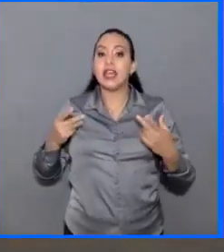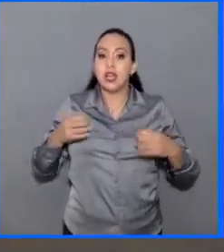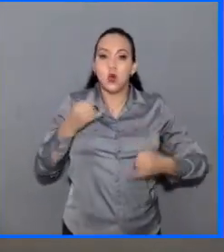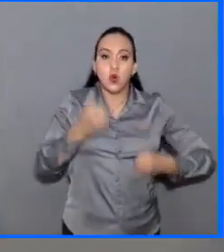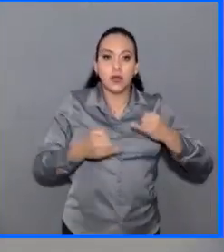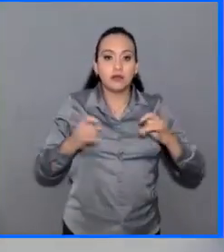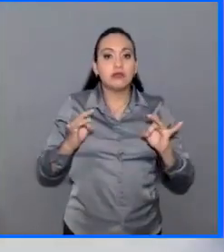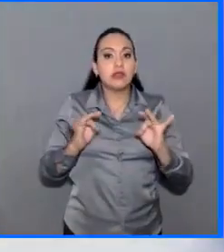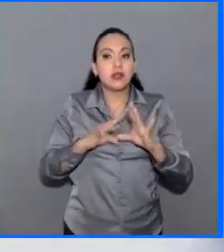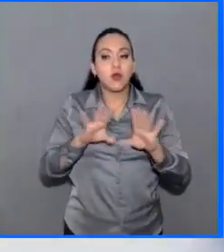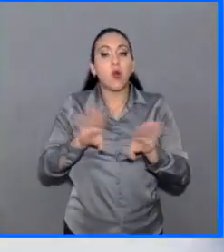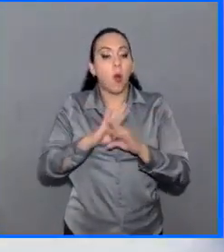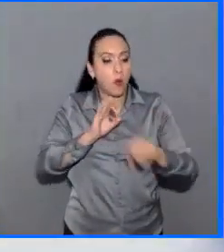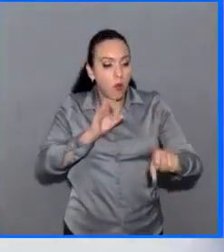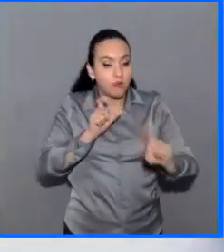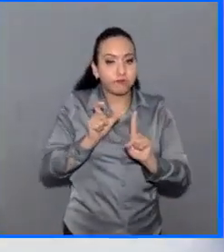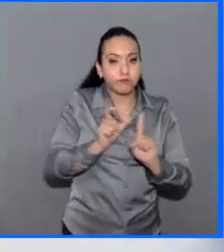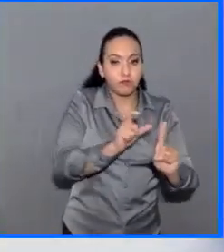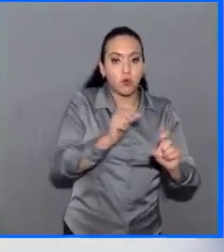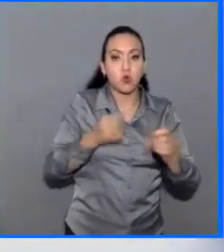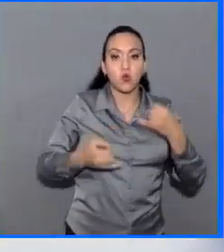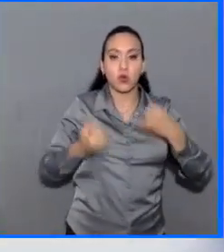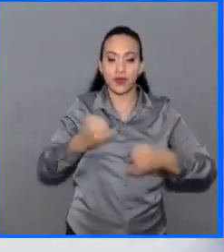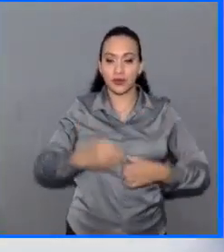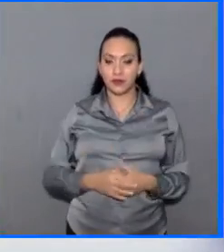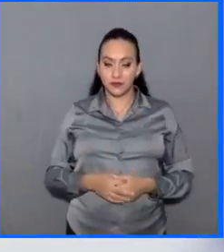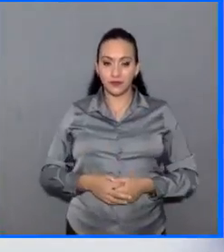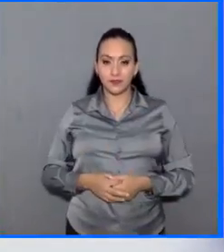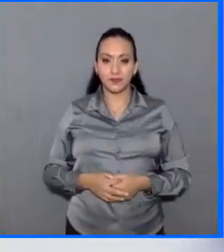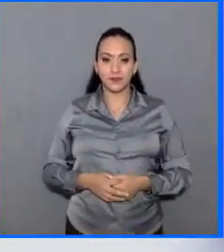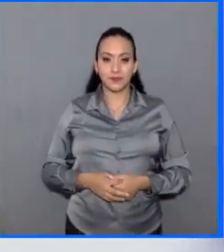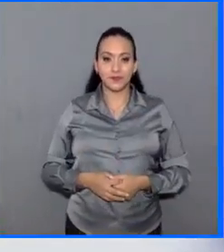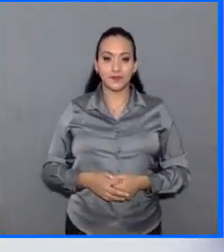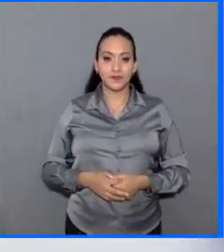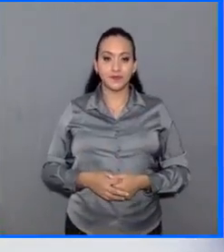magnitud. La gran cantidad de sumas